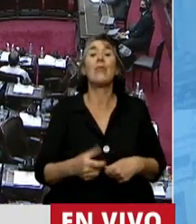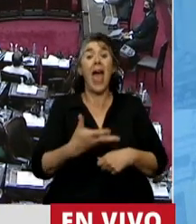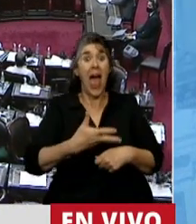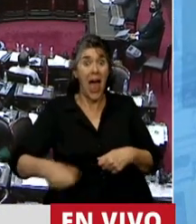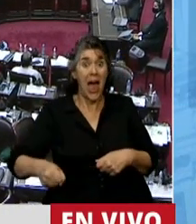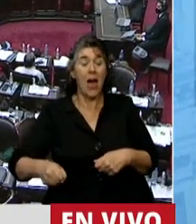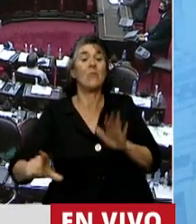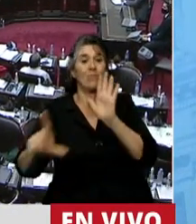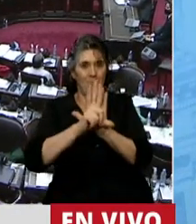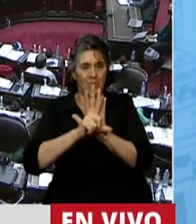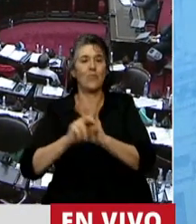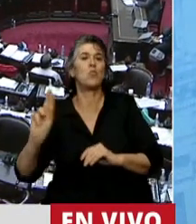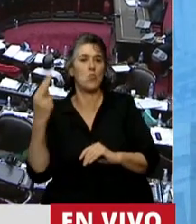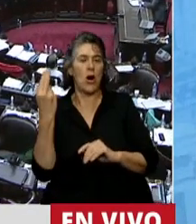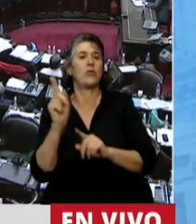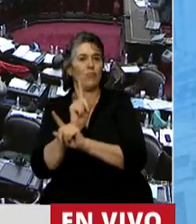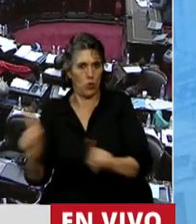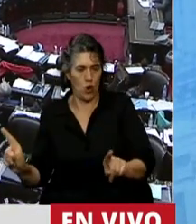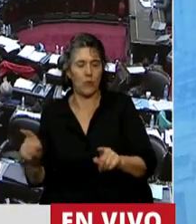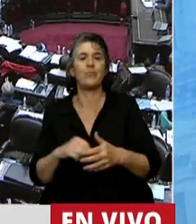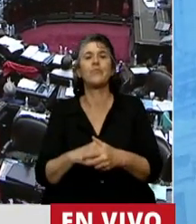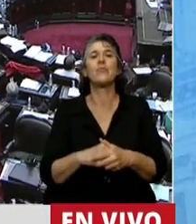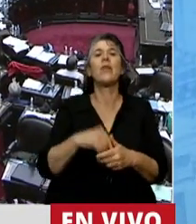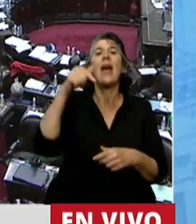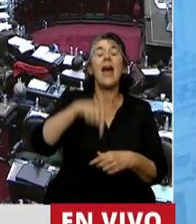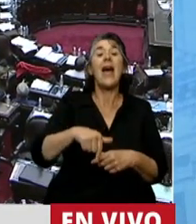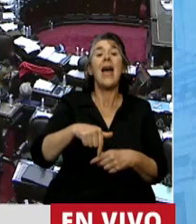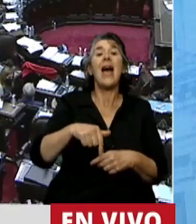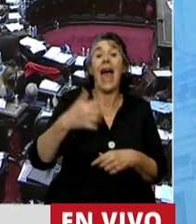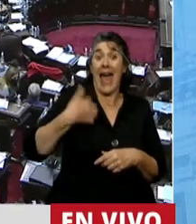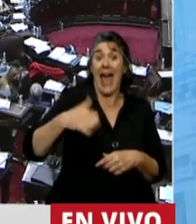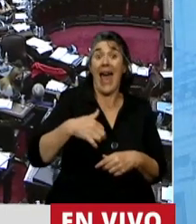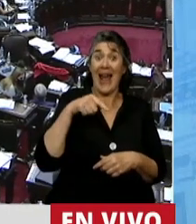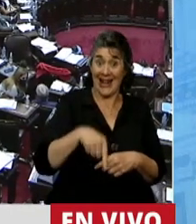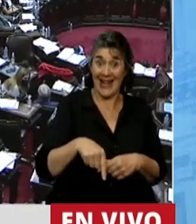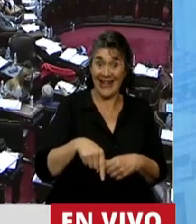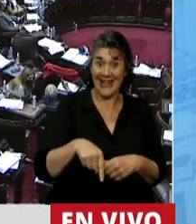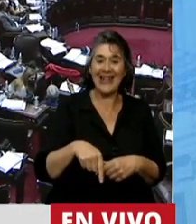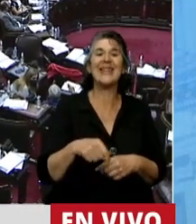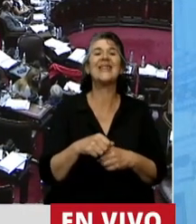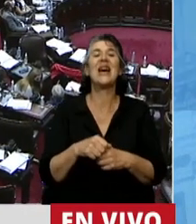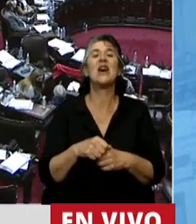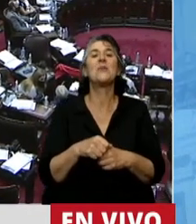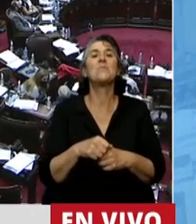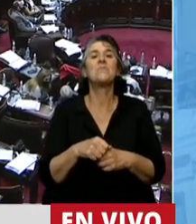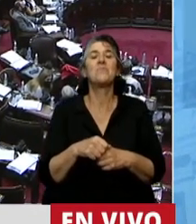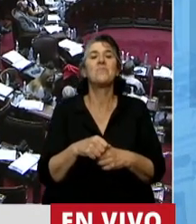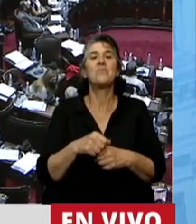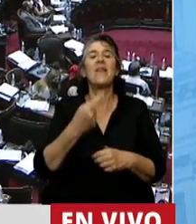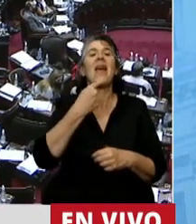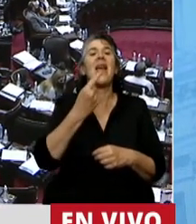que Argentina es un Estado constitucional y convencional de derecho. Y ninguna de sus normas se opone al